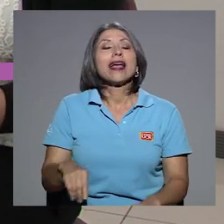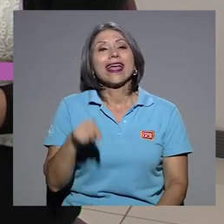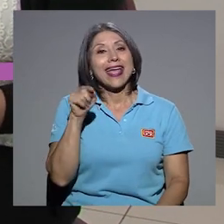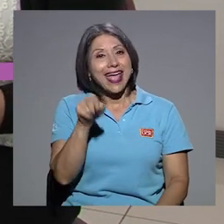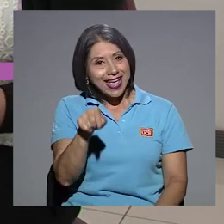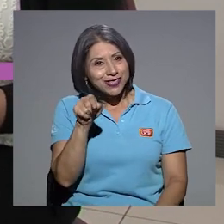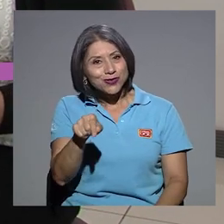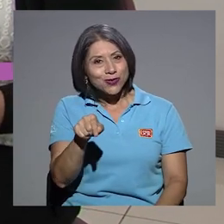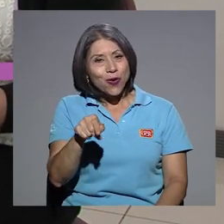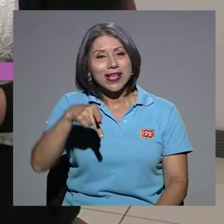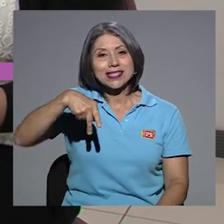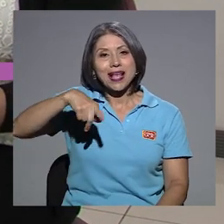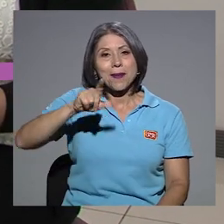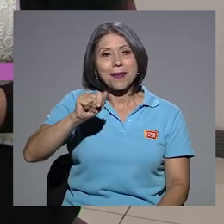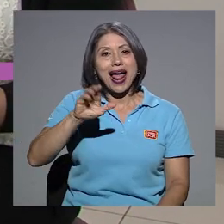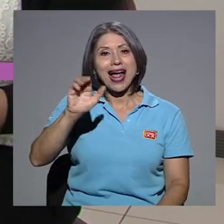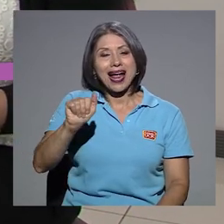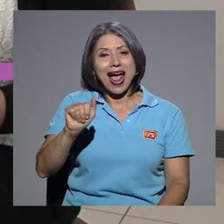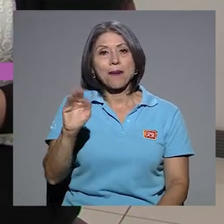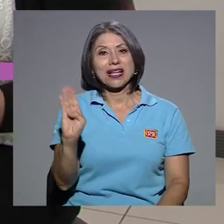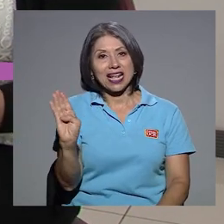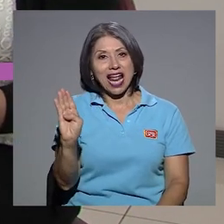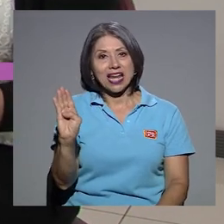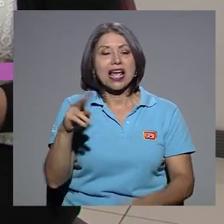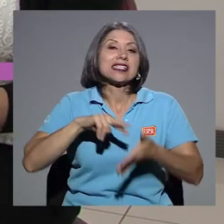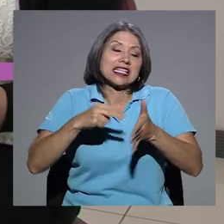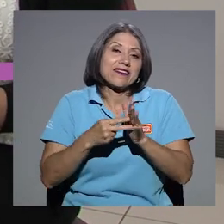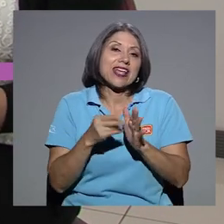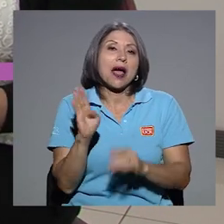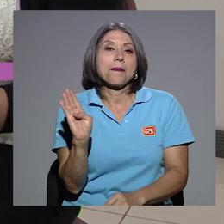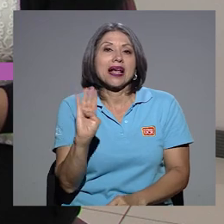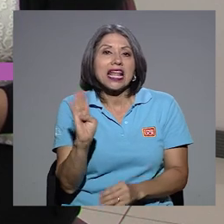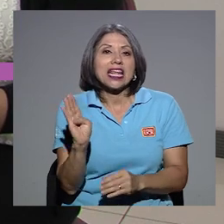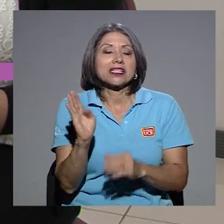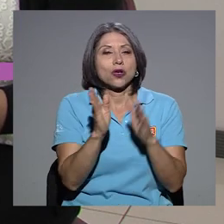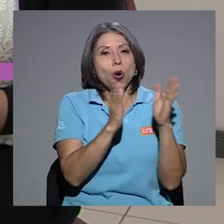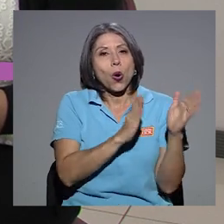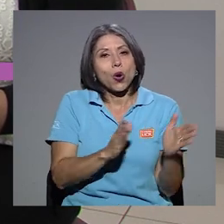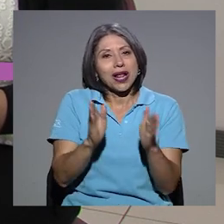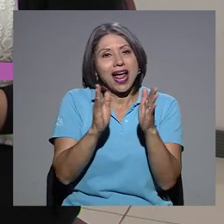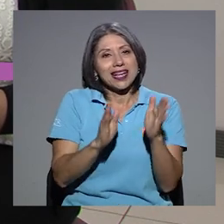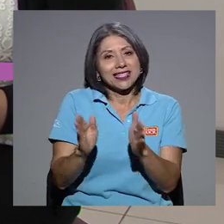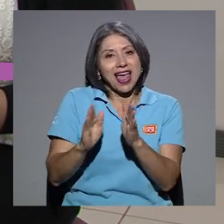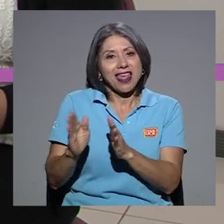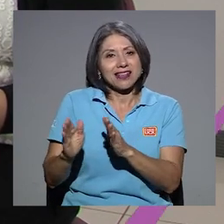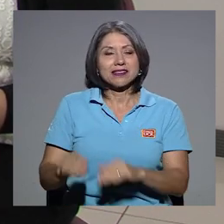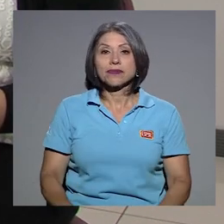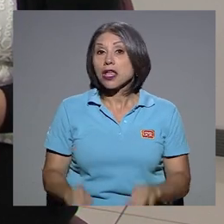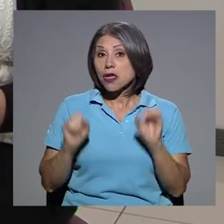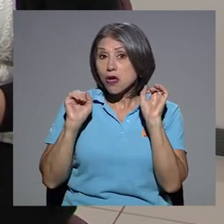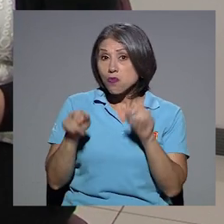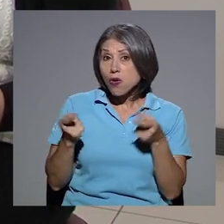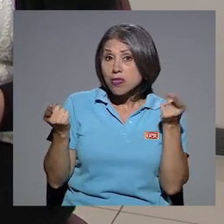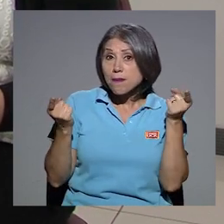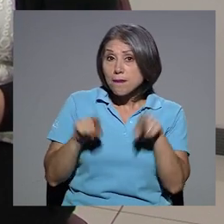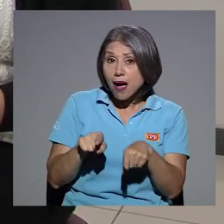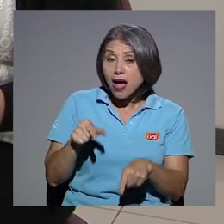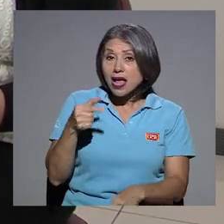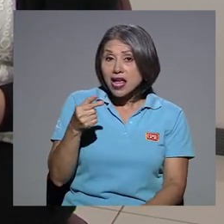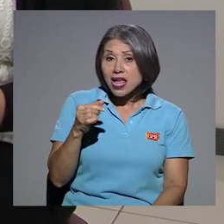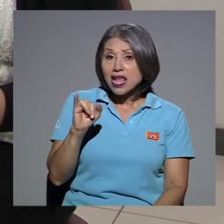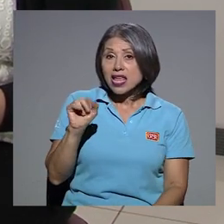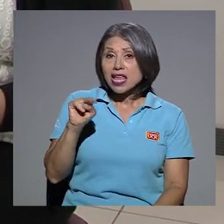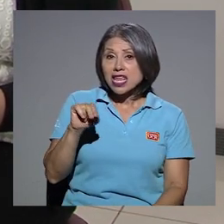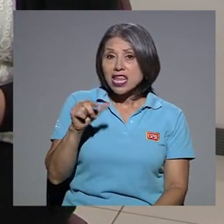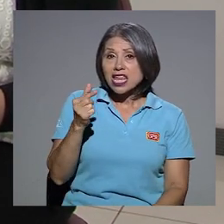Entonces, eso es la placa bacteriana, son bacterias organizadas, digámoslo así. Ok, ¿y puede darse entonces, por ejemplo, la